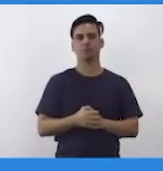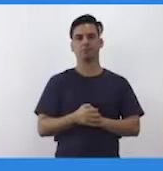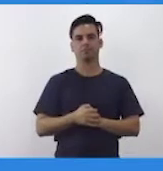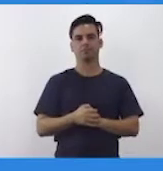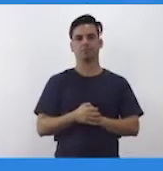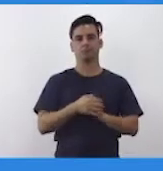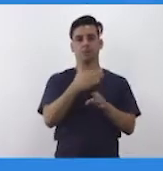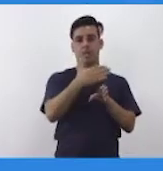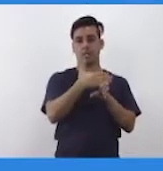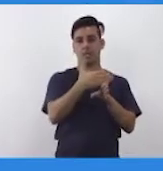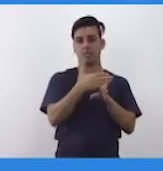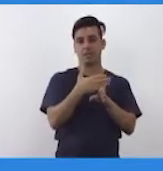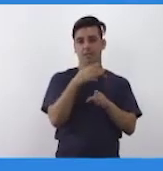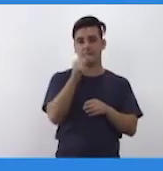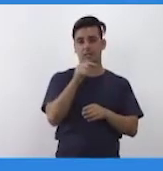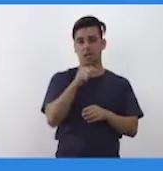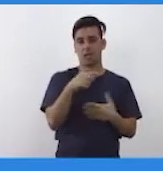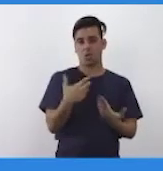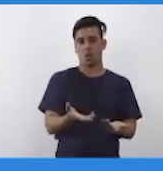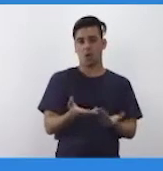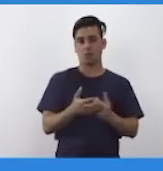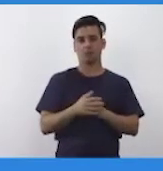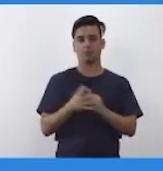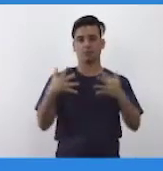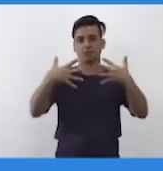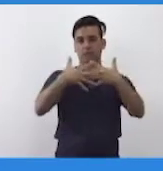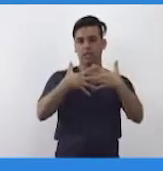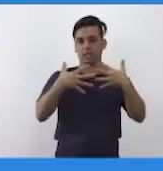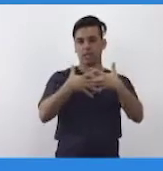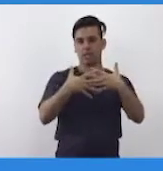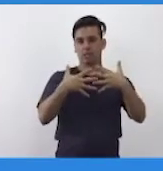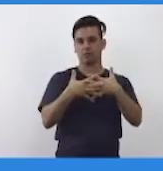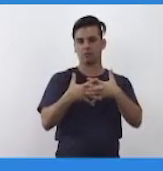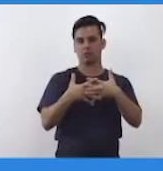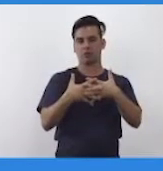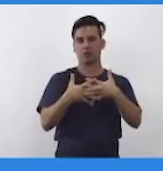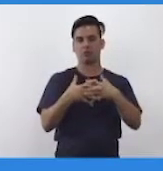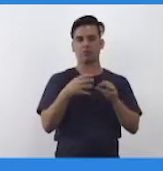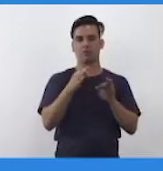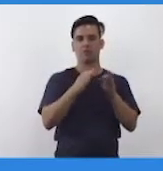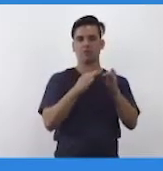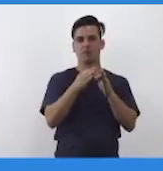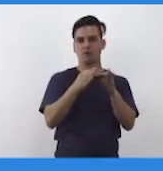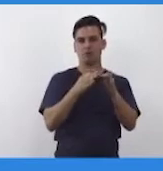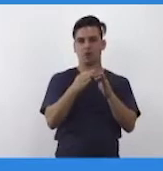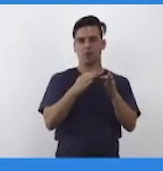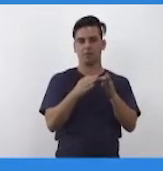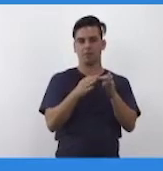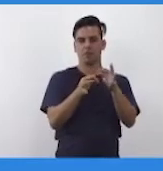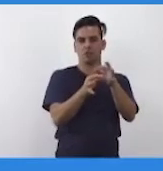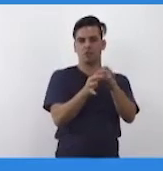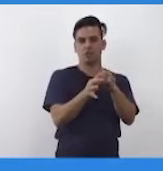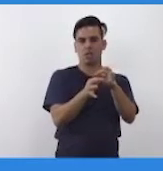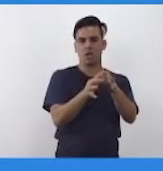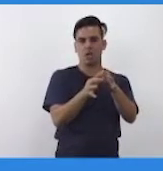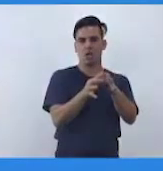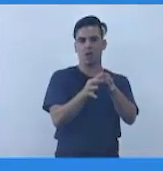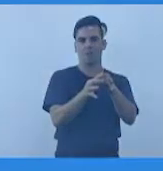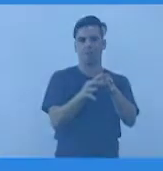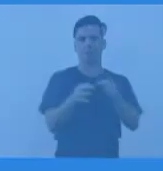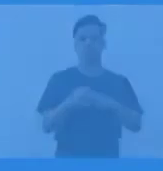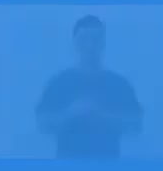vías metabólicas se relacionan entre sí y el funcionamiento celular.